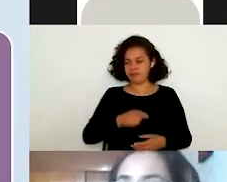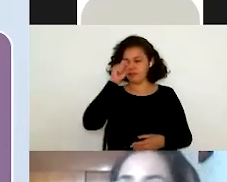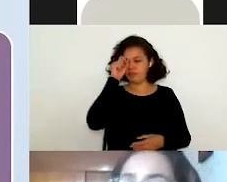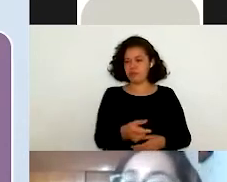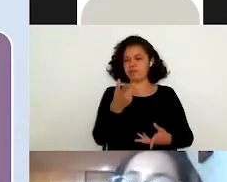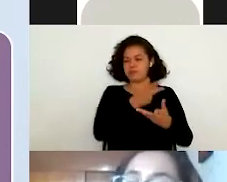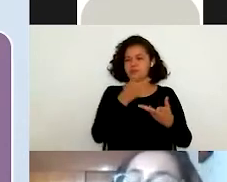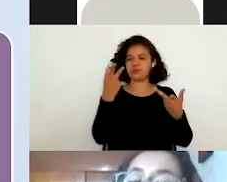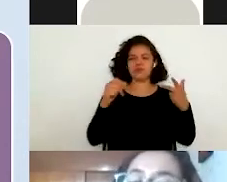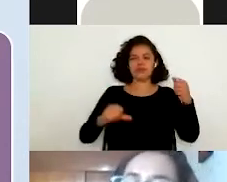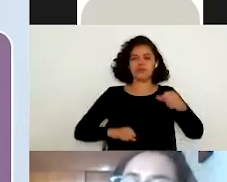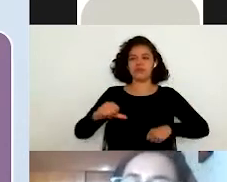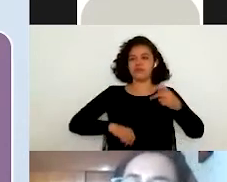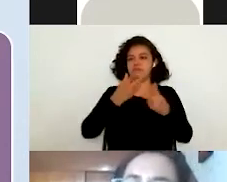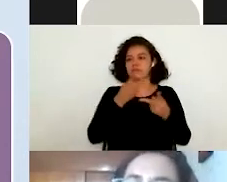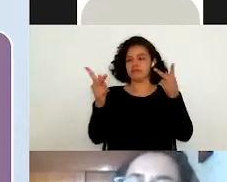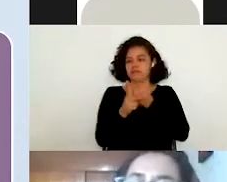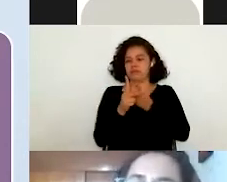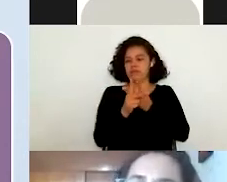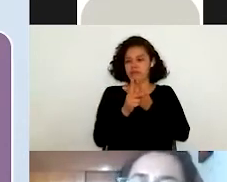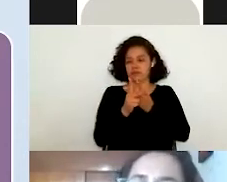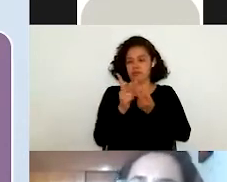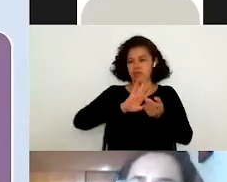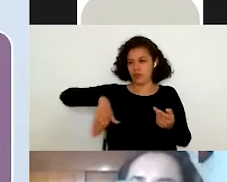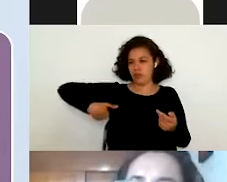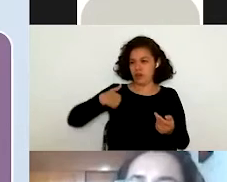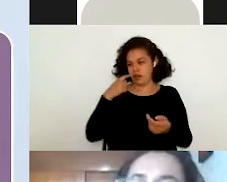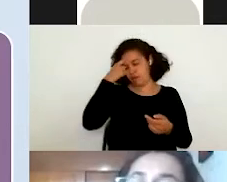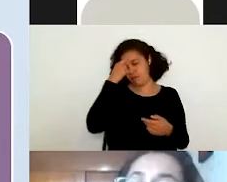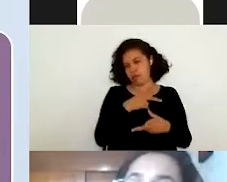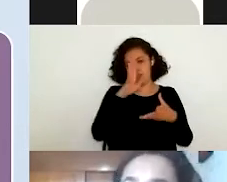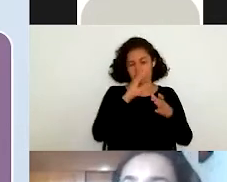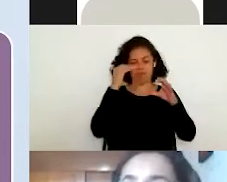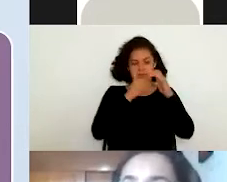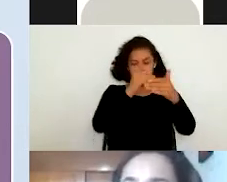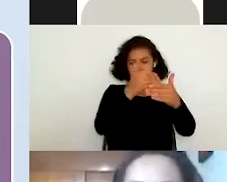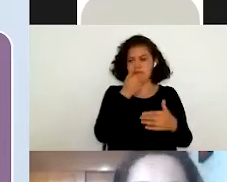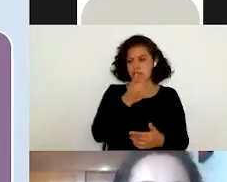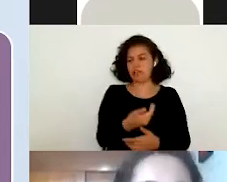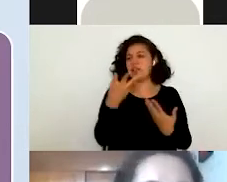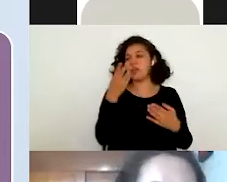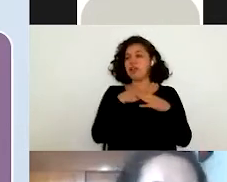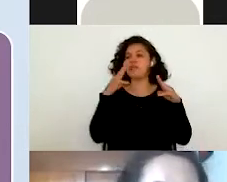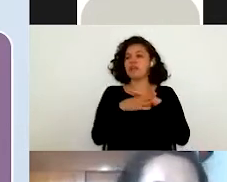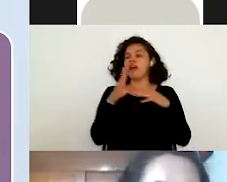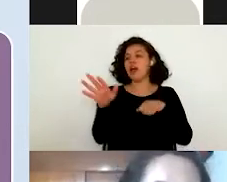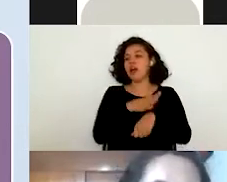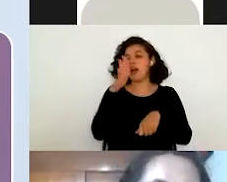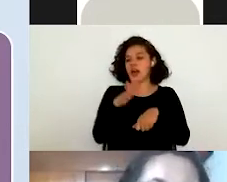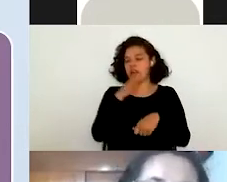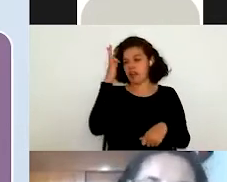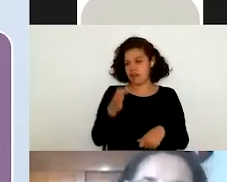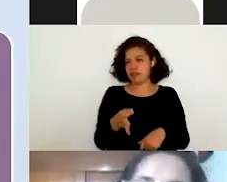de las actividades para tenerla en el portafolio. Y el material probatorio también tiene que